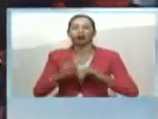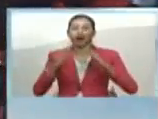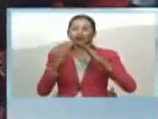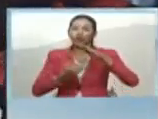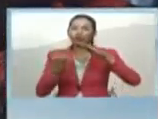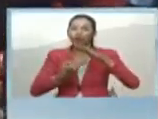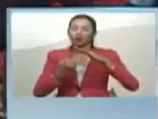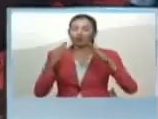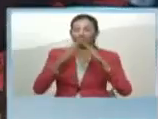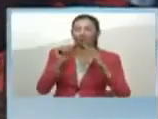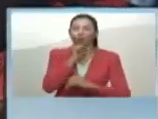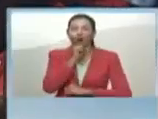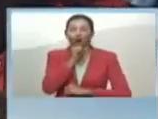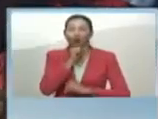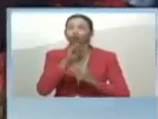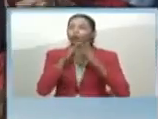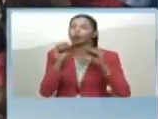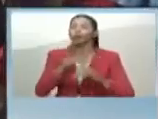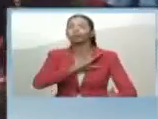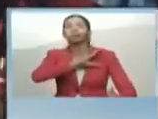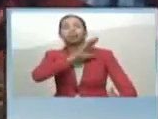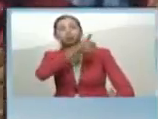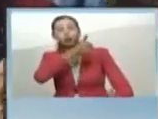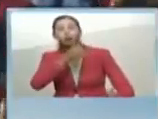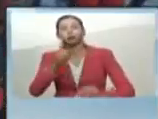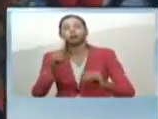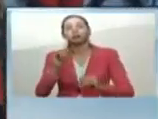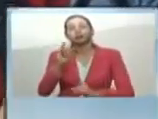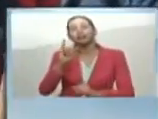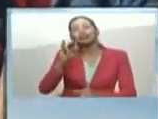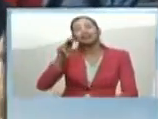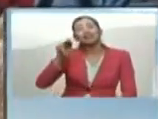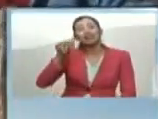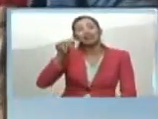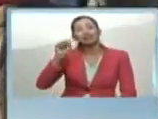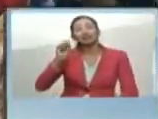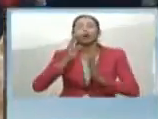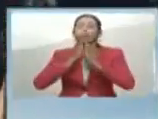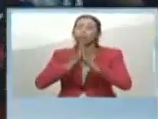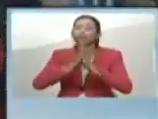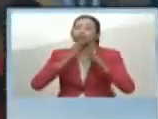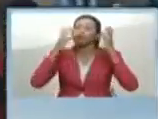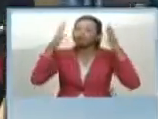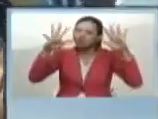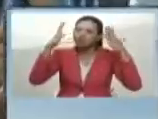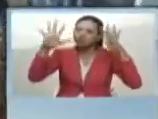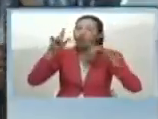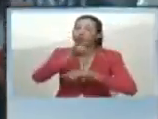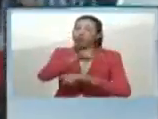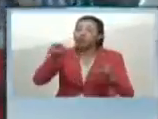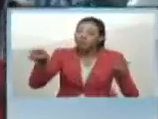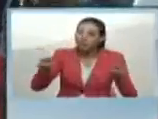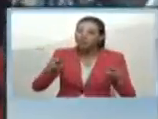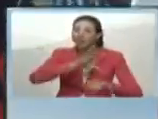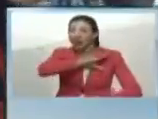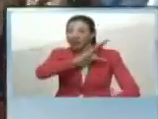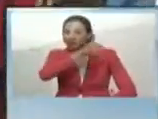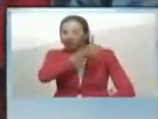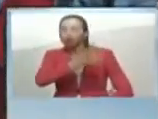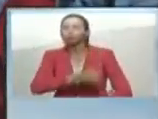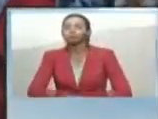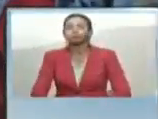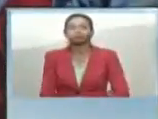los directores del INAS, para quienes yo pido un fuerte aplauso, porque de verdad se